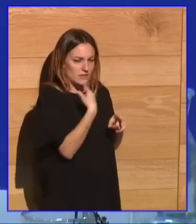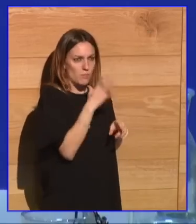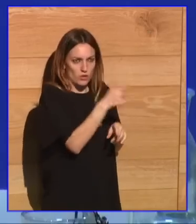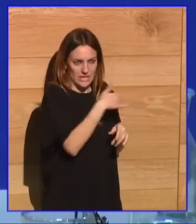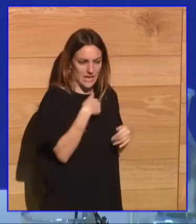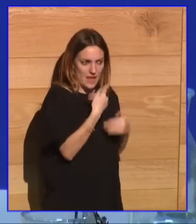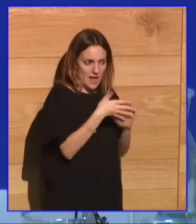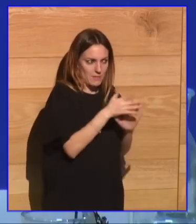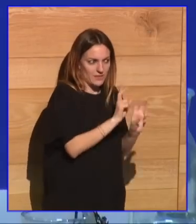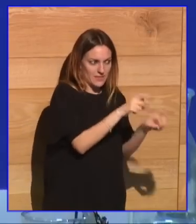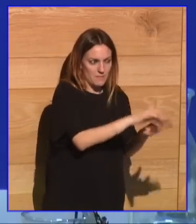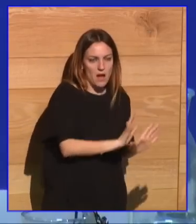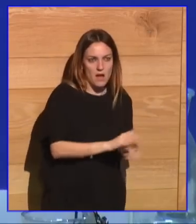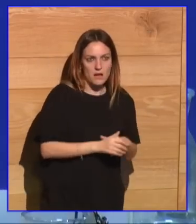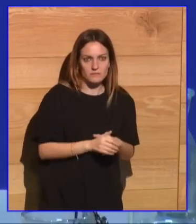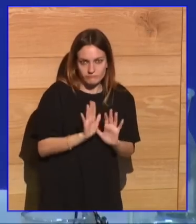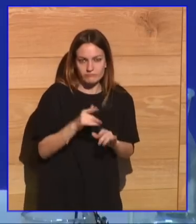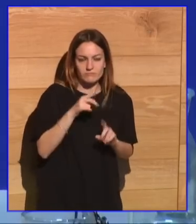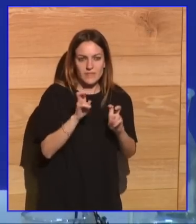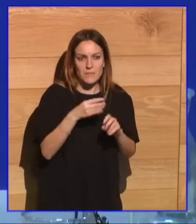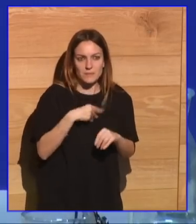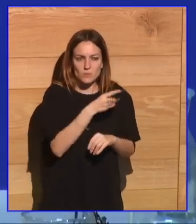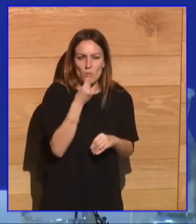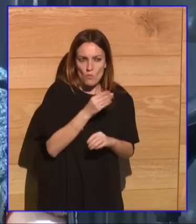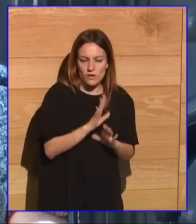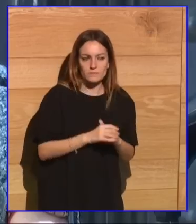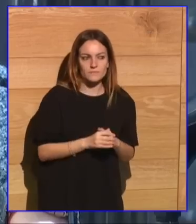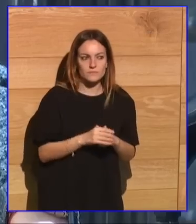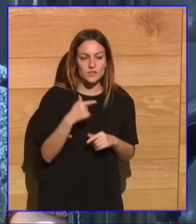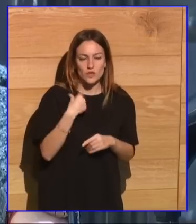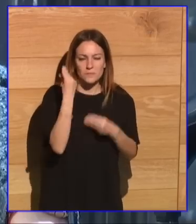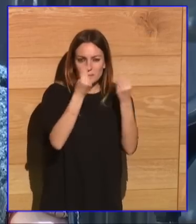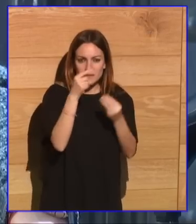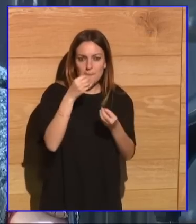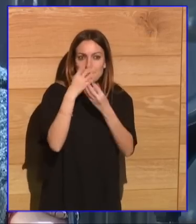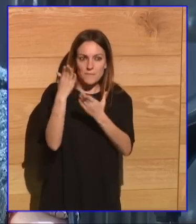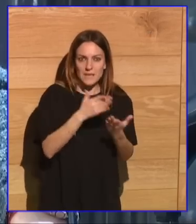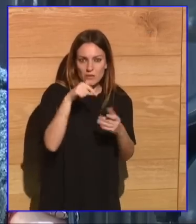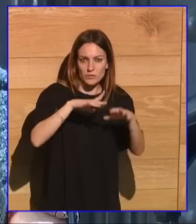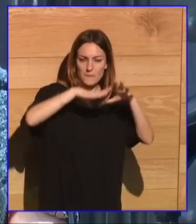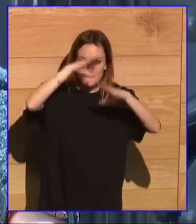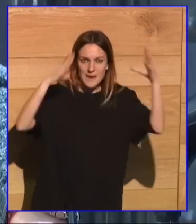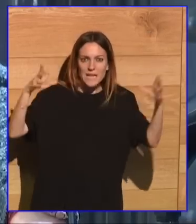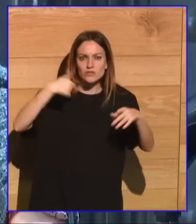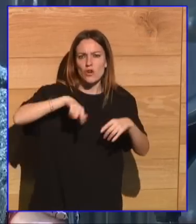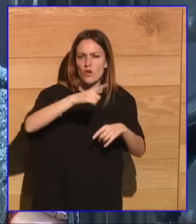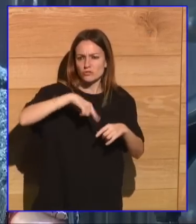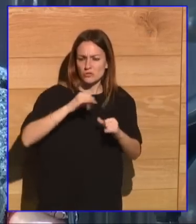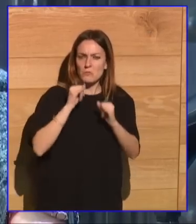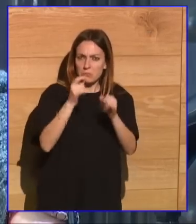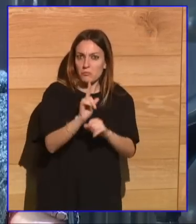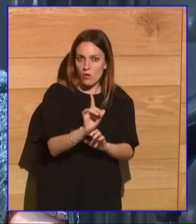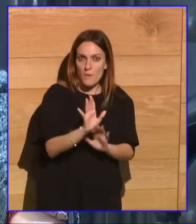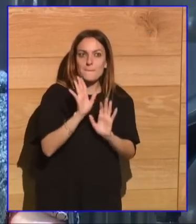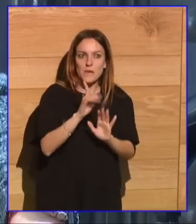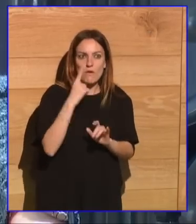de. Es que es un peliculón, Es que me acabo. Black Rock, o me- sea que yo, lo creía que, entiendo. yo creía que bienvenidos al Paraíso no llegábamos, pero ahora que has dicho eso,